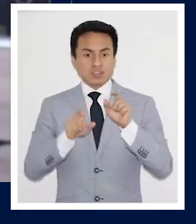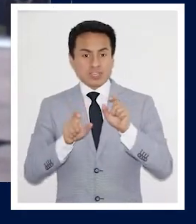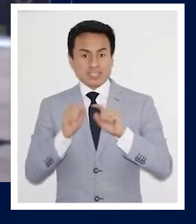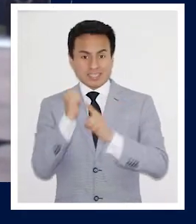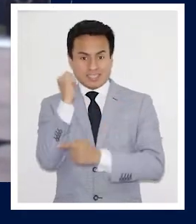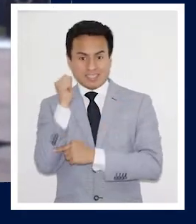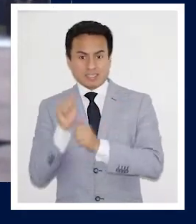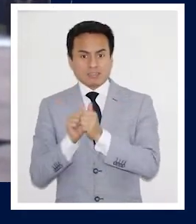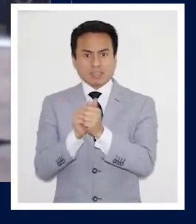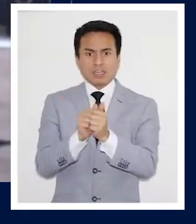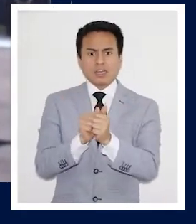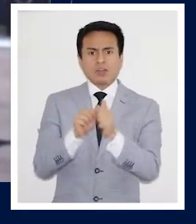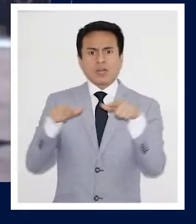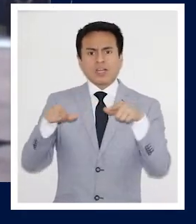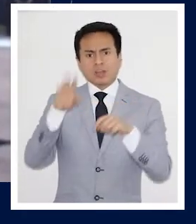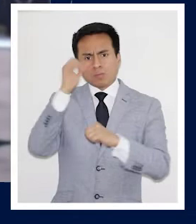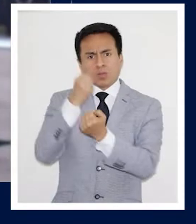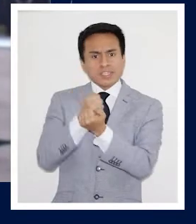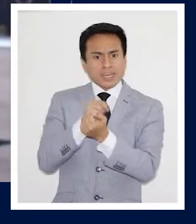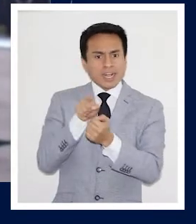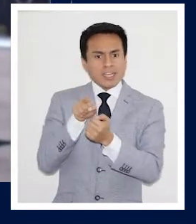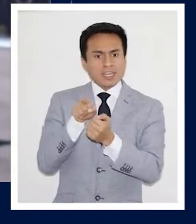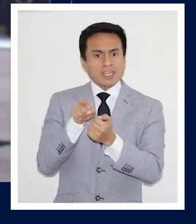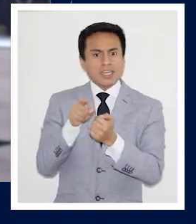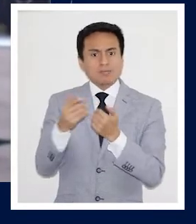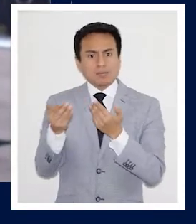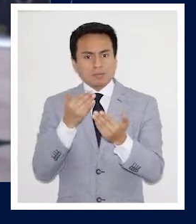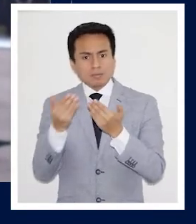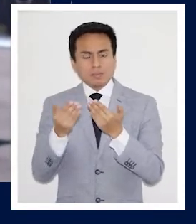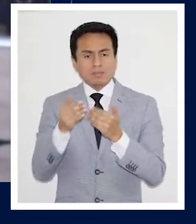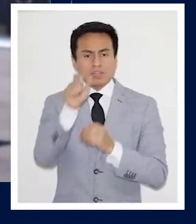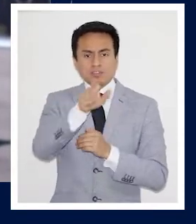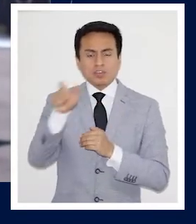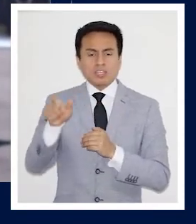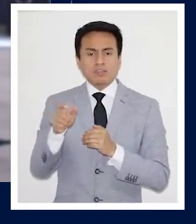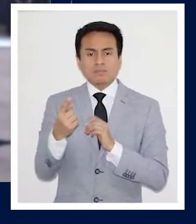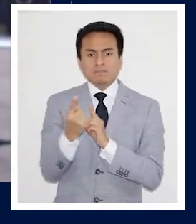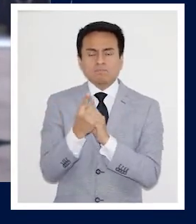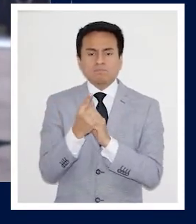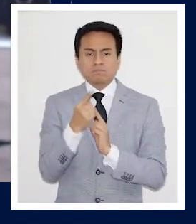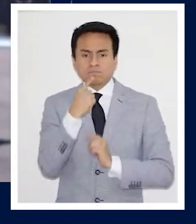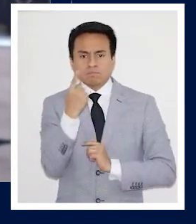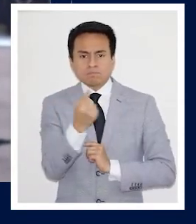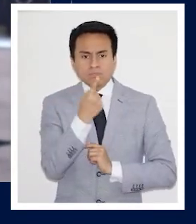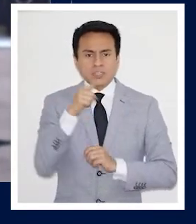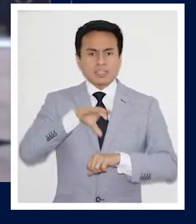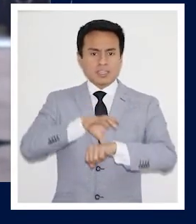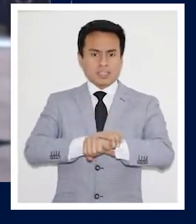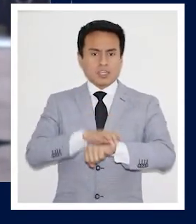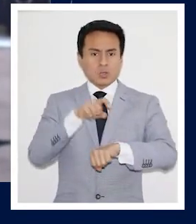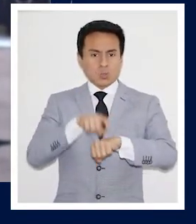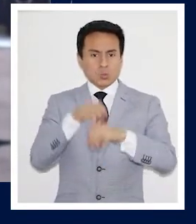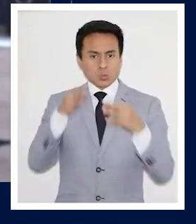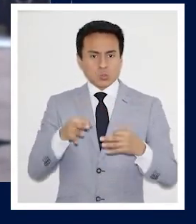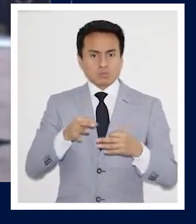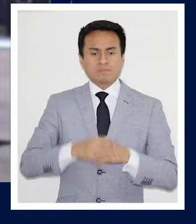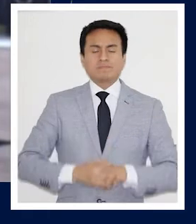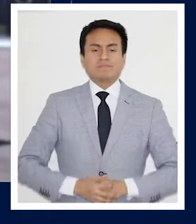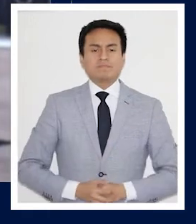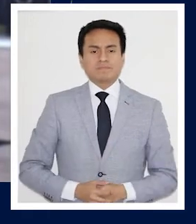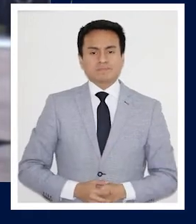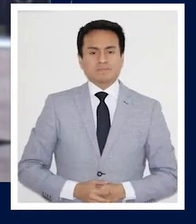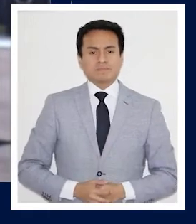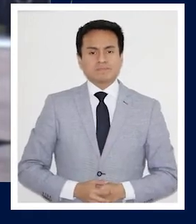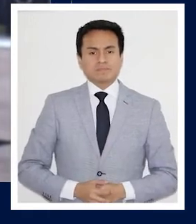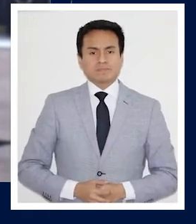que defensores concurrieran a las unidades policiales a objeto de entrevistarse con las personas que estaban allí detenidas en los primeros momentos de la